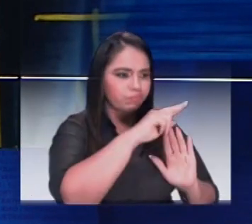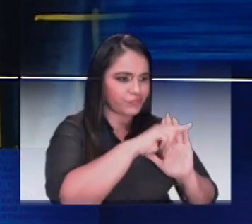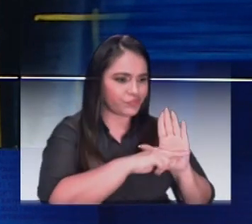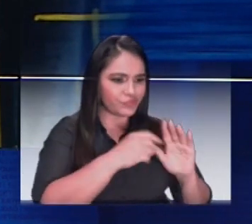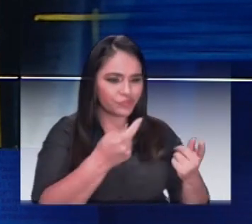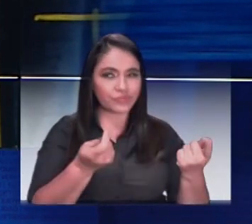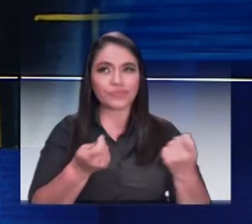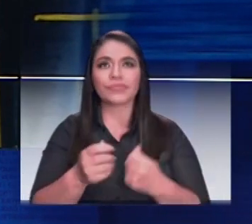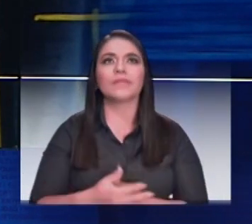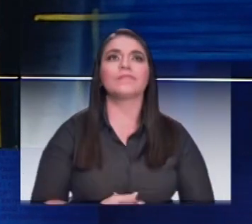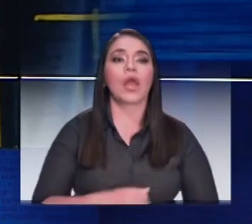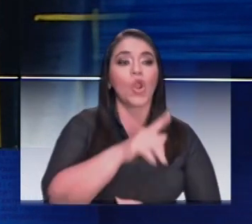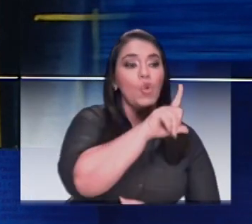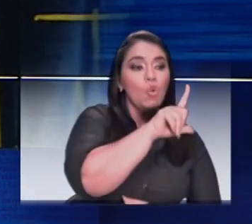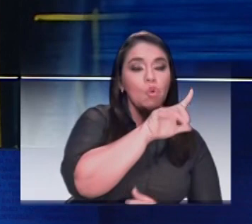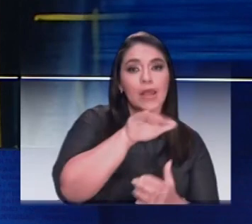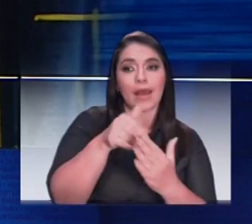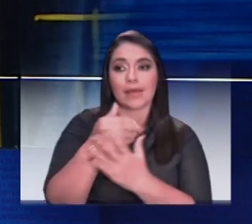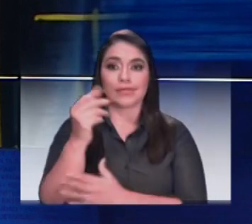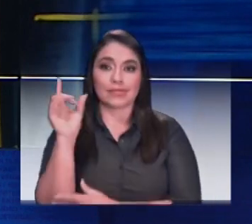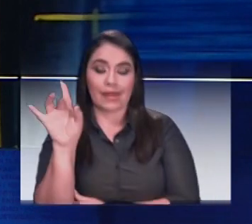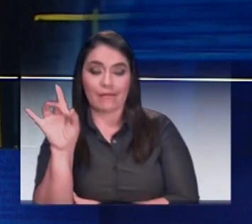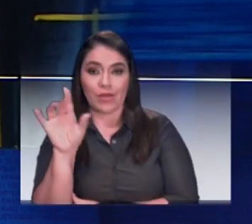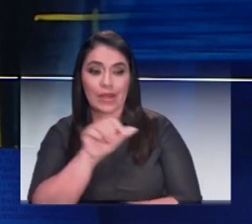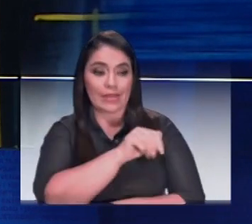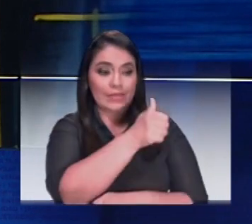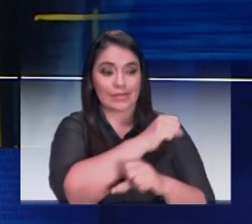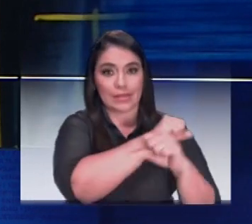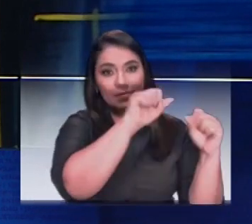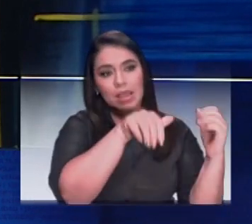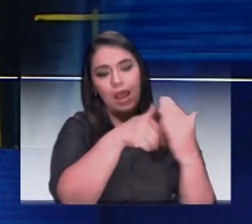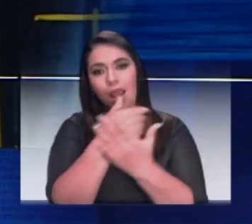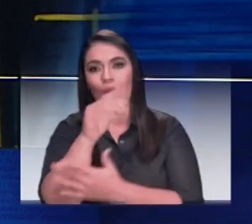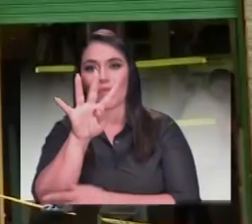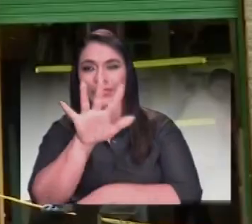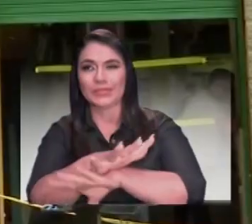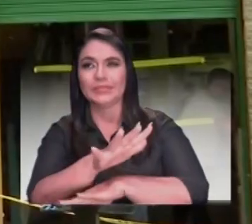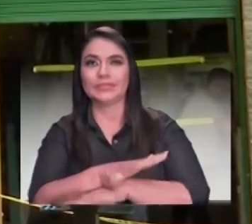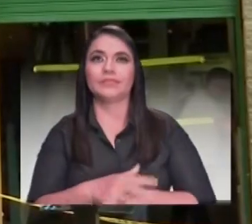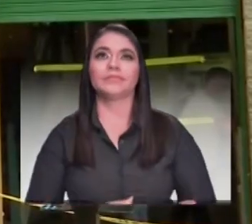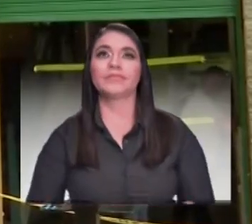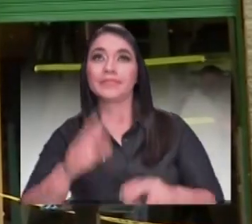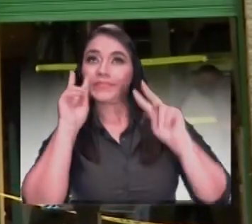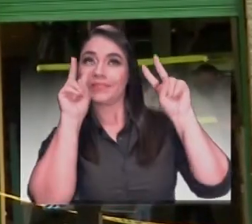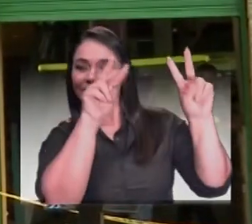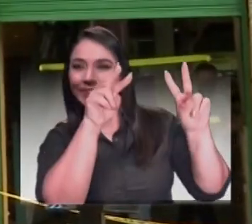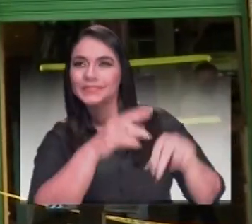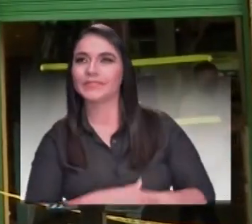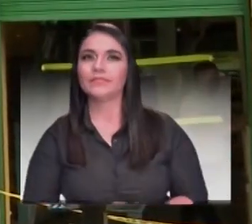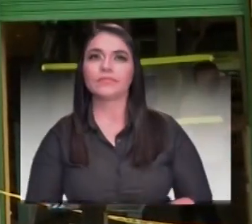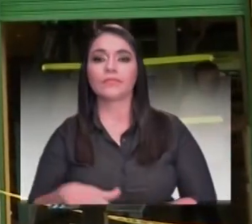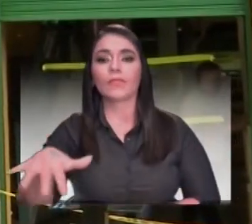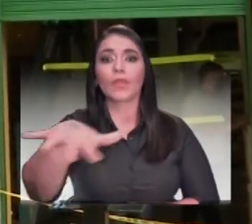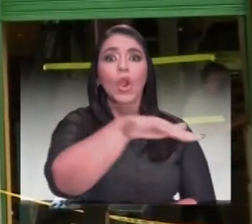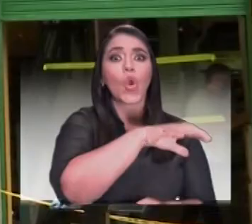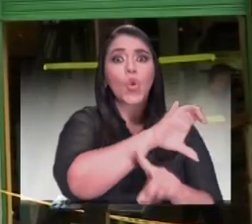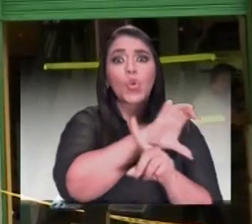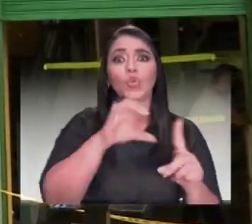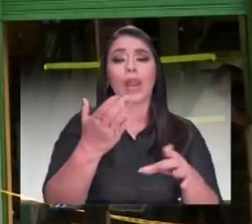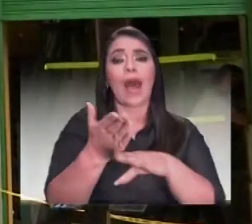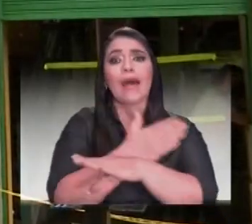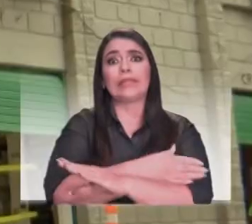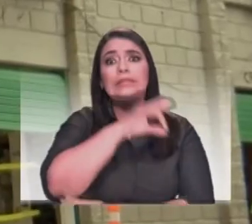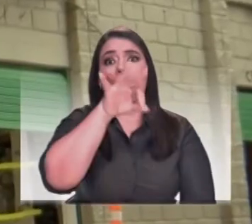La atención es de lunes a sábado entre las 10 de la mañana y las 4 de la tarde. Este espacio, que permaneció cerrado más